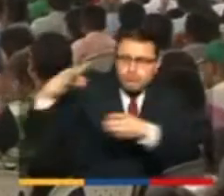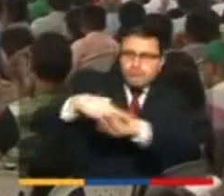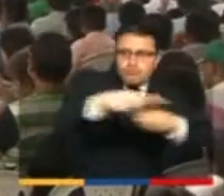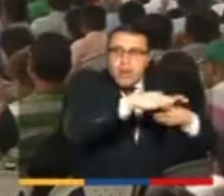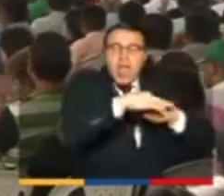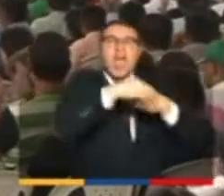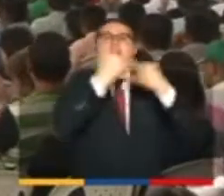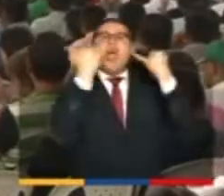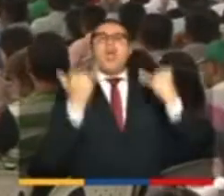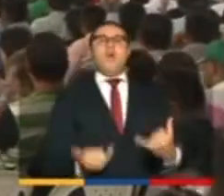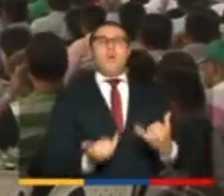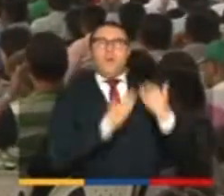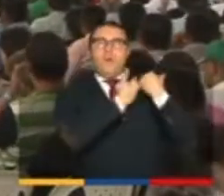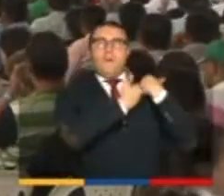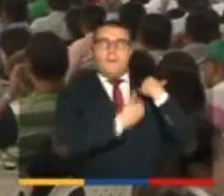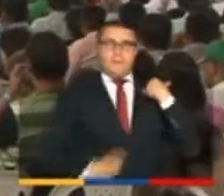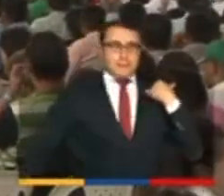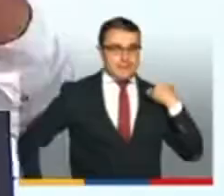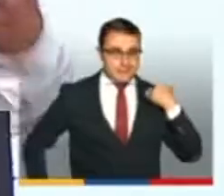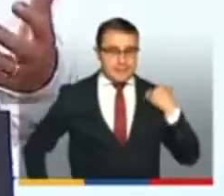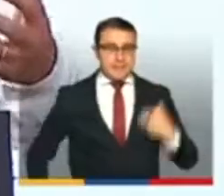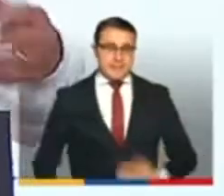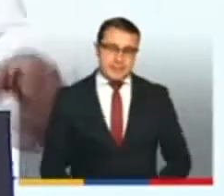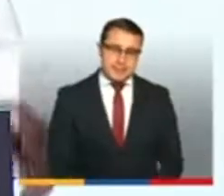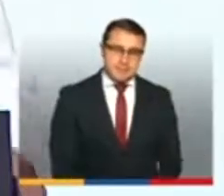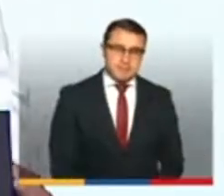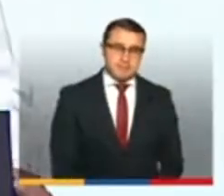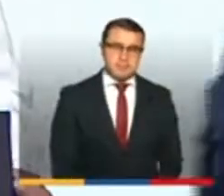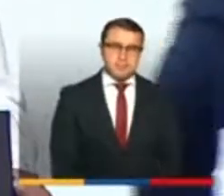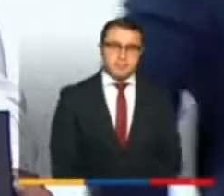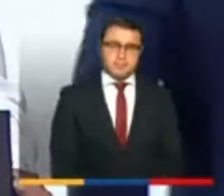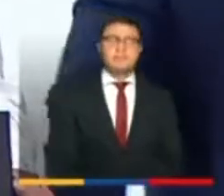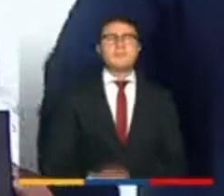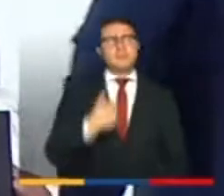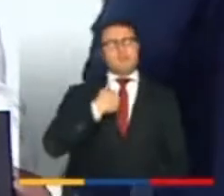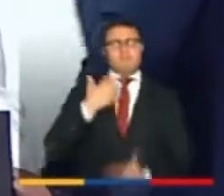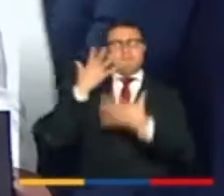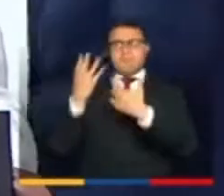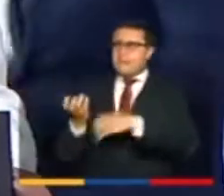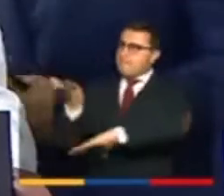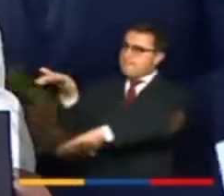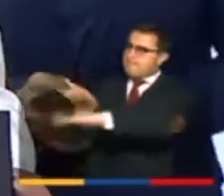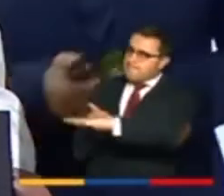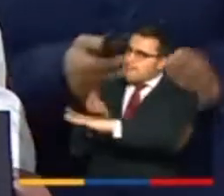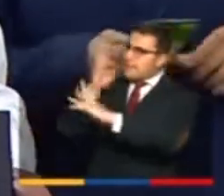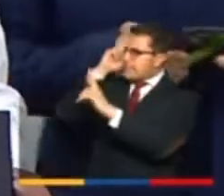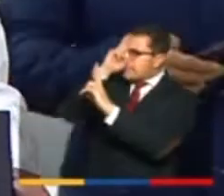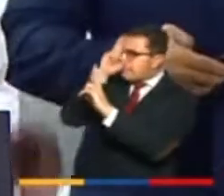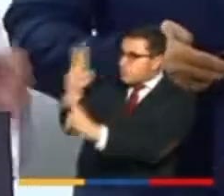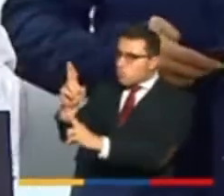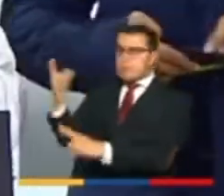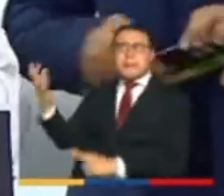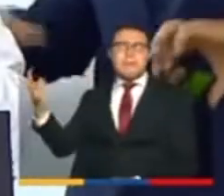pues yo le digo en solicitud respetuosa al vecino país